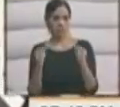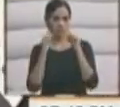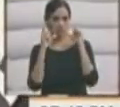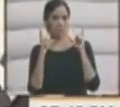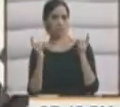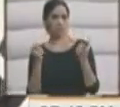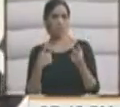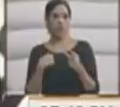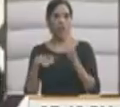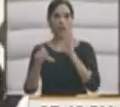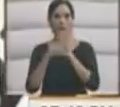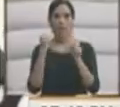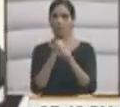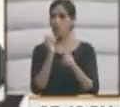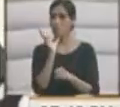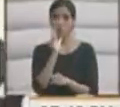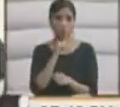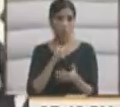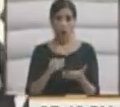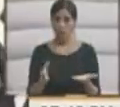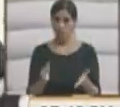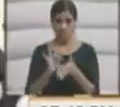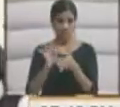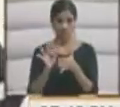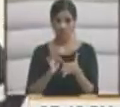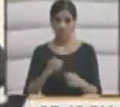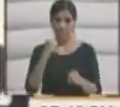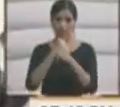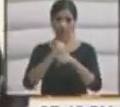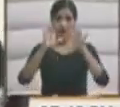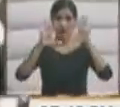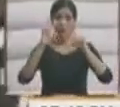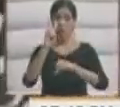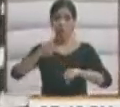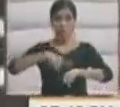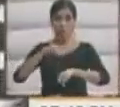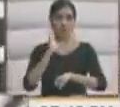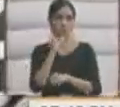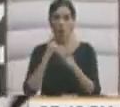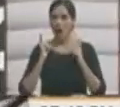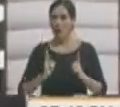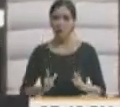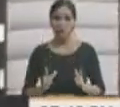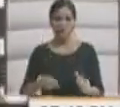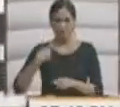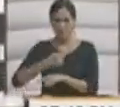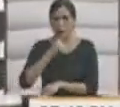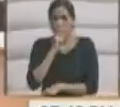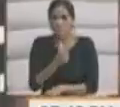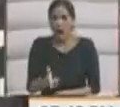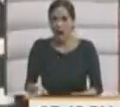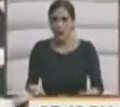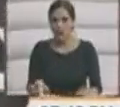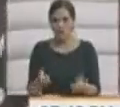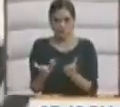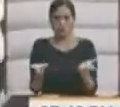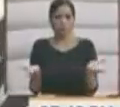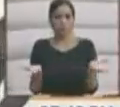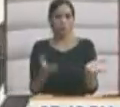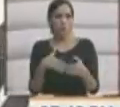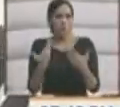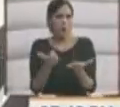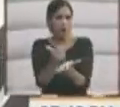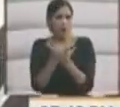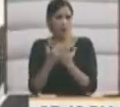la ley del trabajo no funciona. Por ejemplo, trabajan 12 horas al día, no tienen descanso, te pagan mal. O sea, entonces, ¿cuál es el